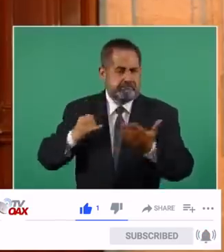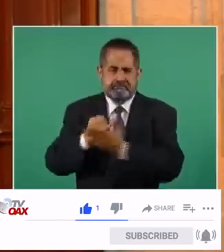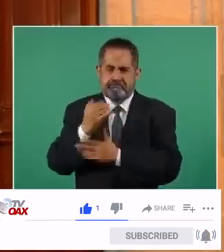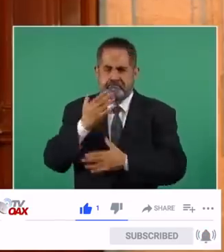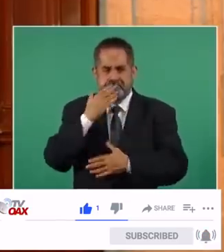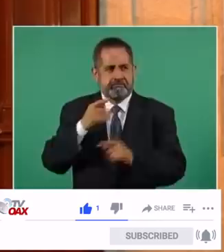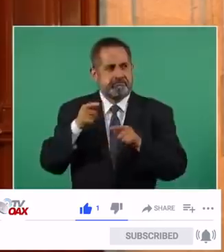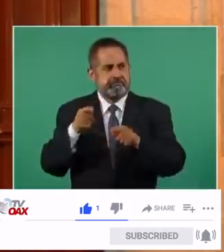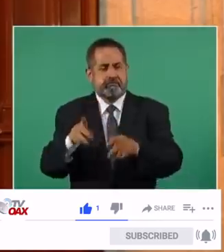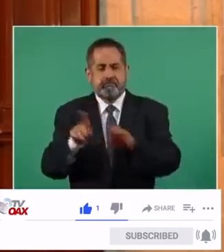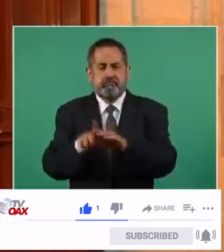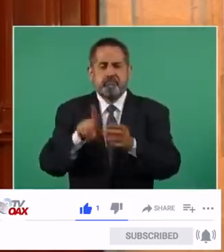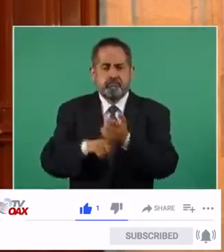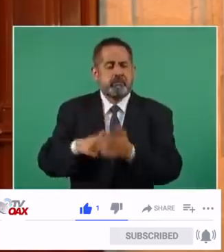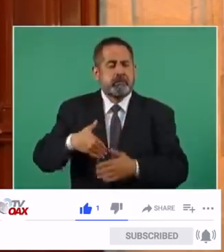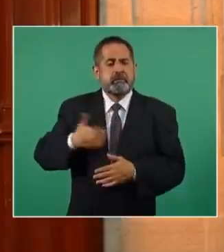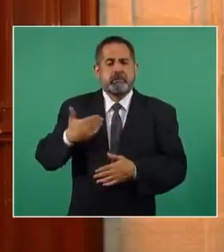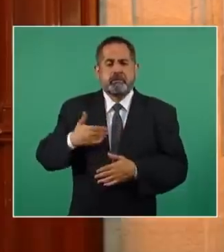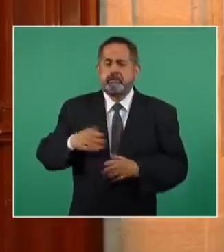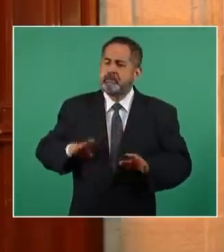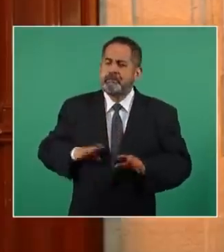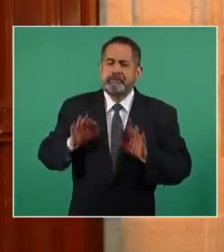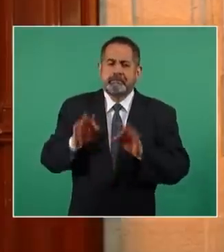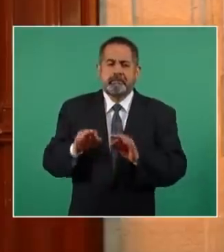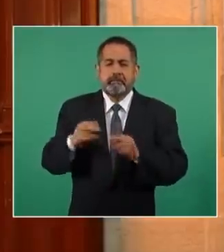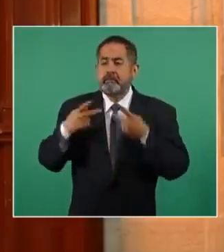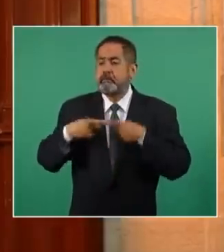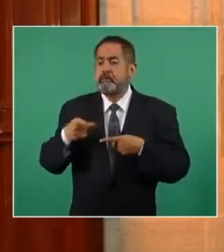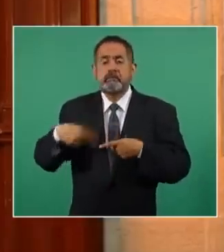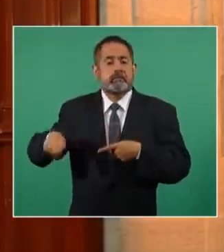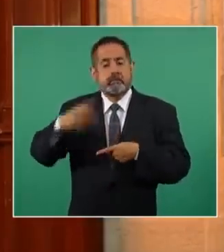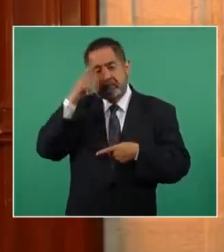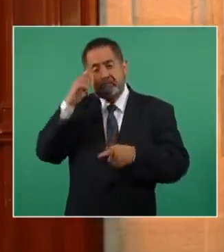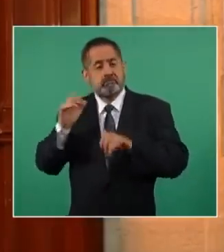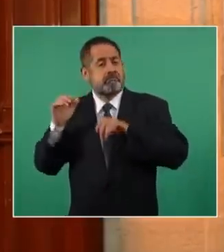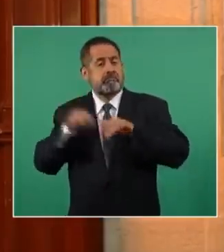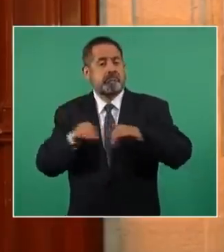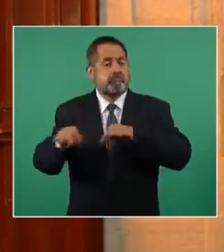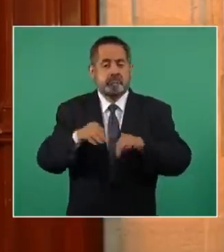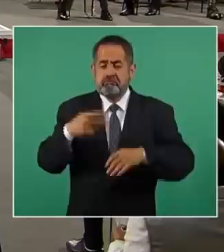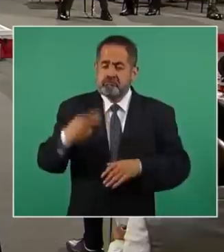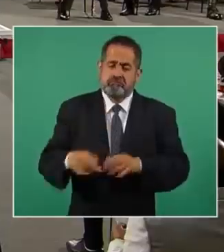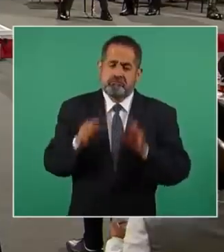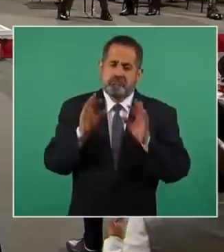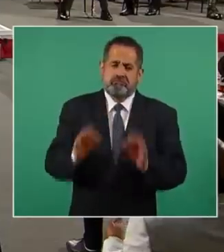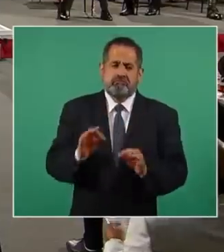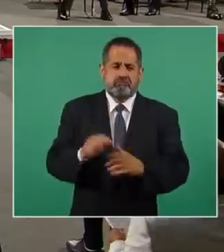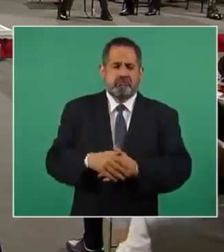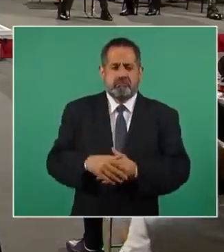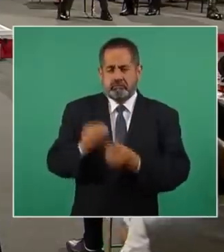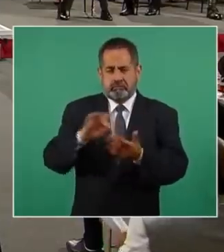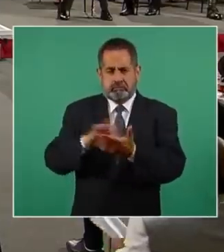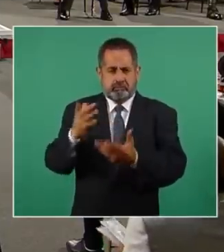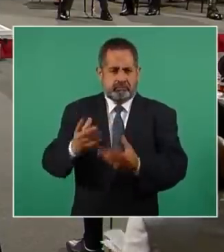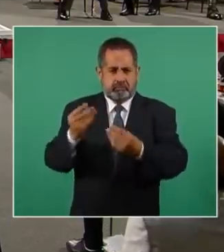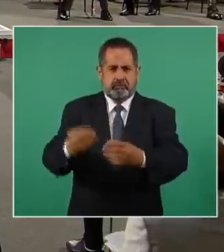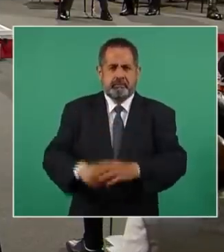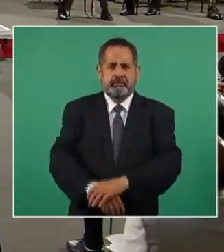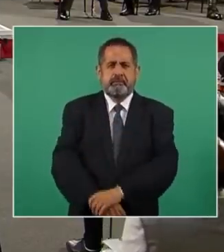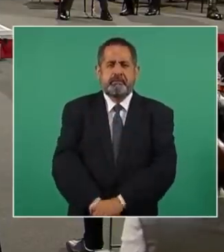todo que se ve beneficiado los trabajadores mexicanos con esta opción. Muchas gracias.